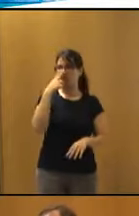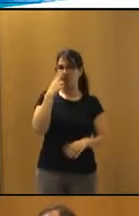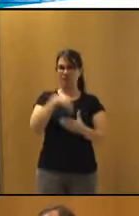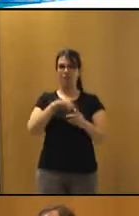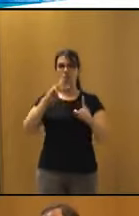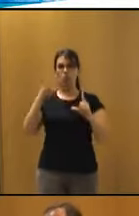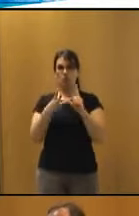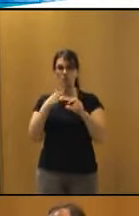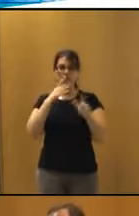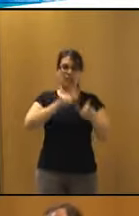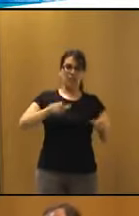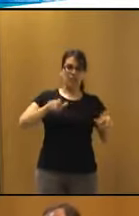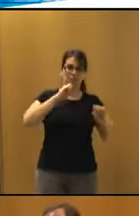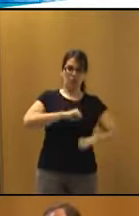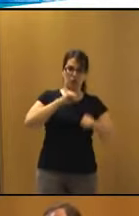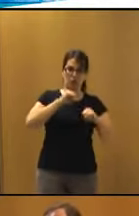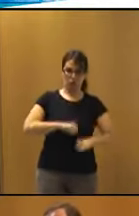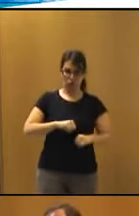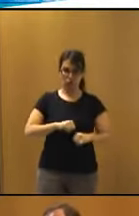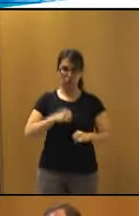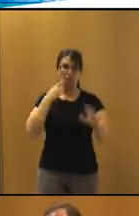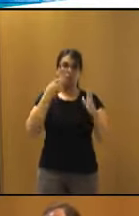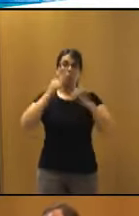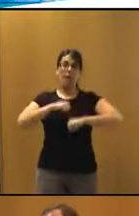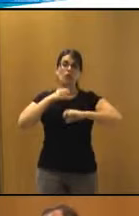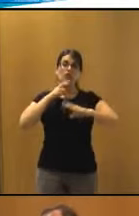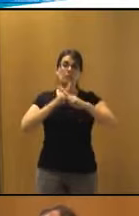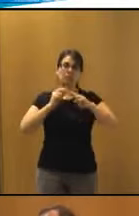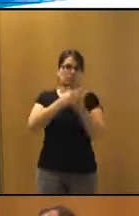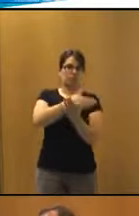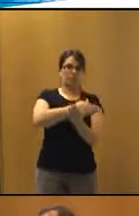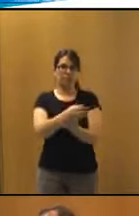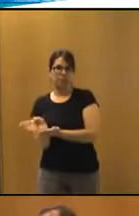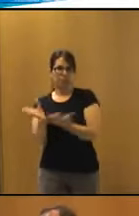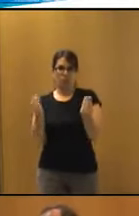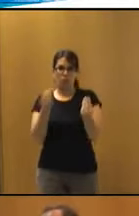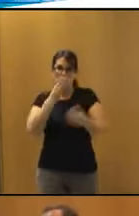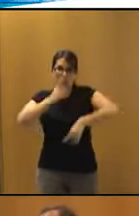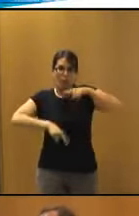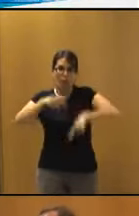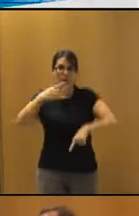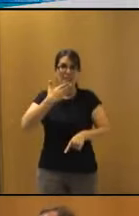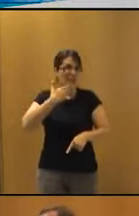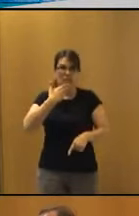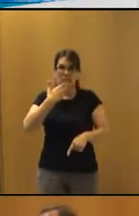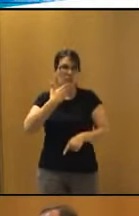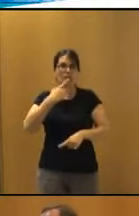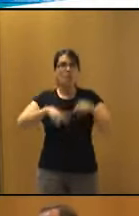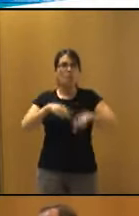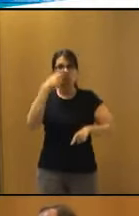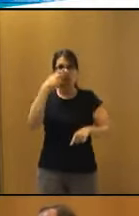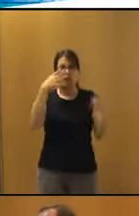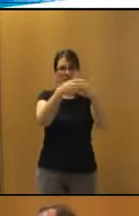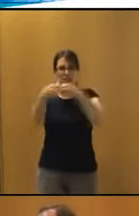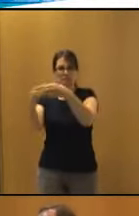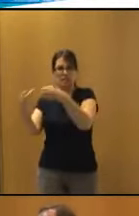la hora de comunicar en la web para gente mayor, y gente mayor es un abanico enorme, porque no va tanto por la edad, sino va por los